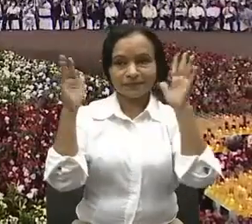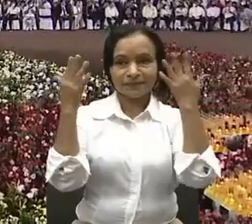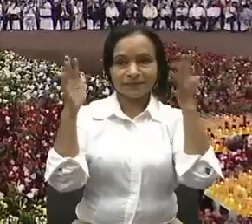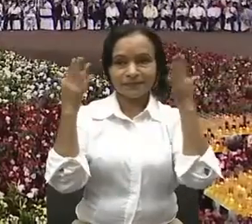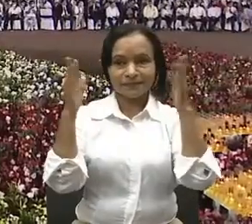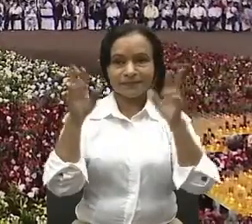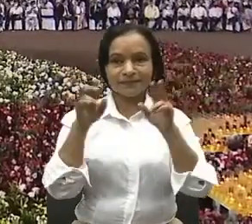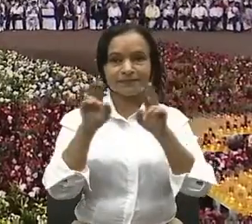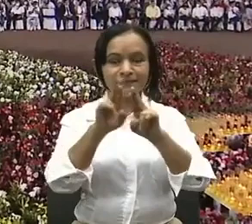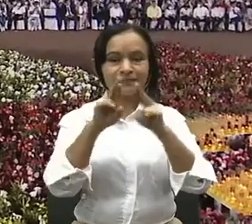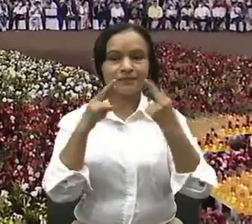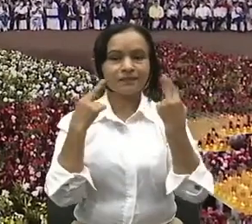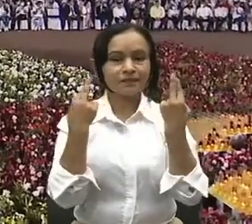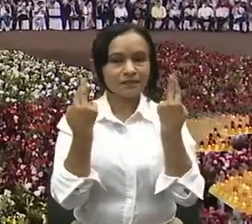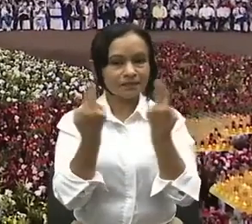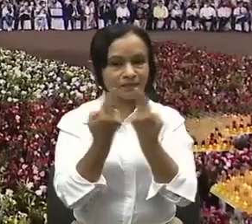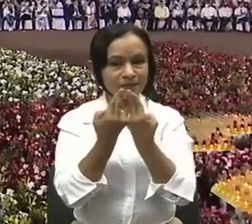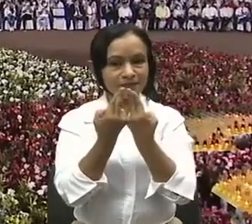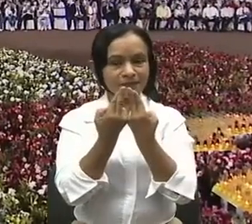En esa reunión,